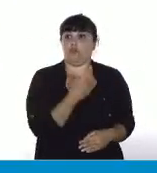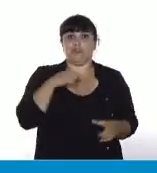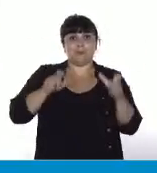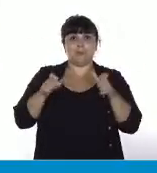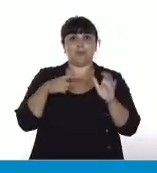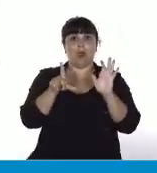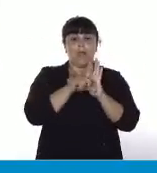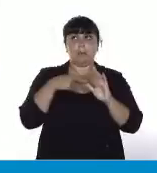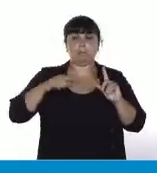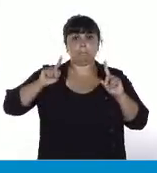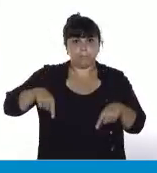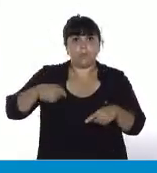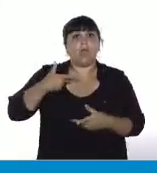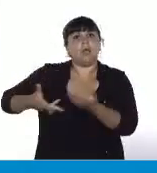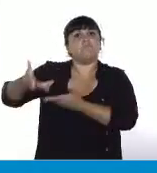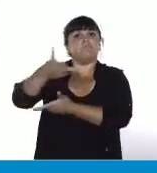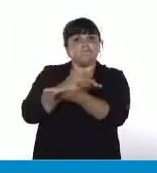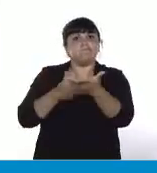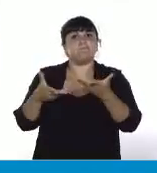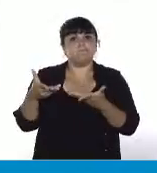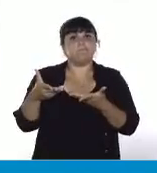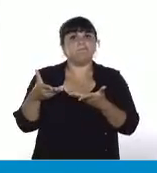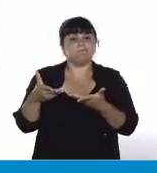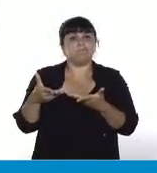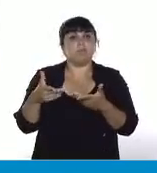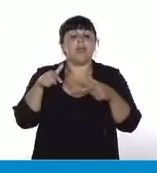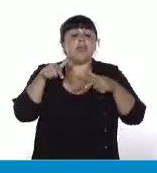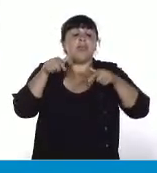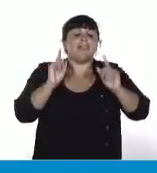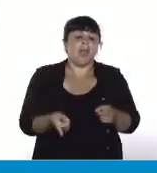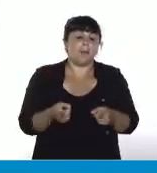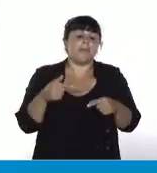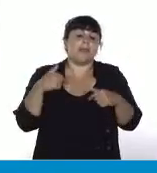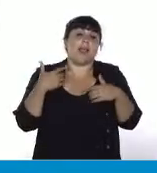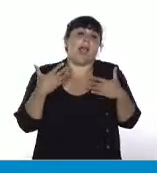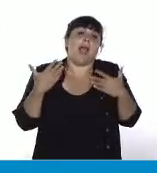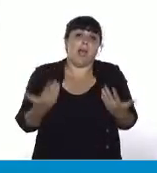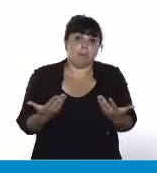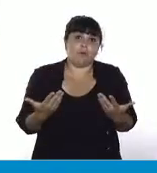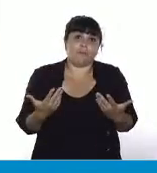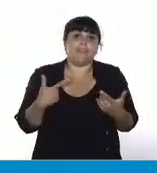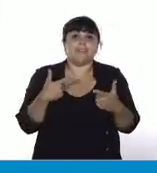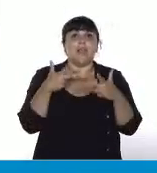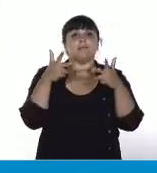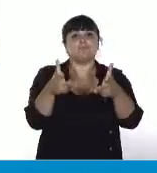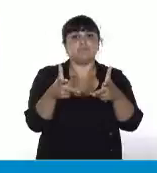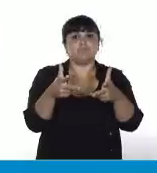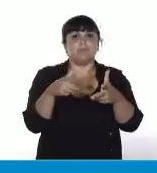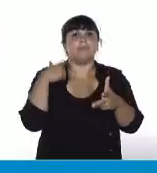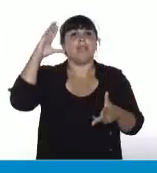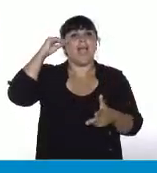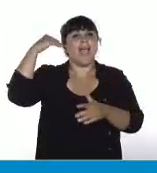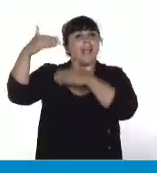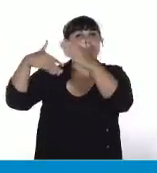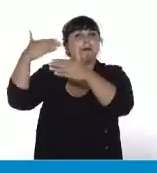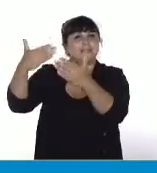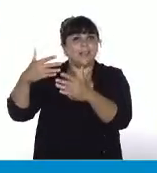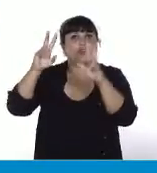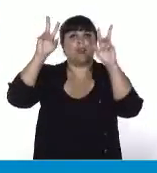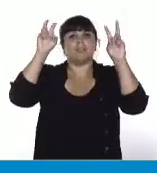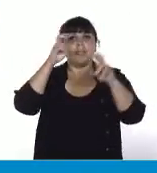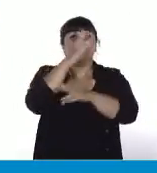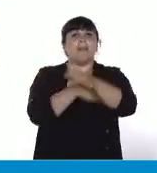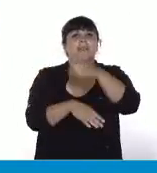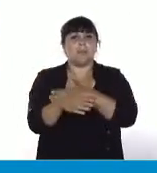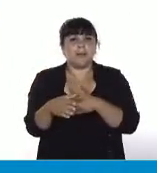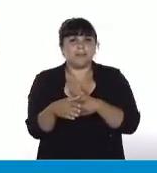Y bueno, y en este sentido, también aprovechar para mencionar que las capacitaciones en discapacidad, un poco lo